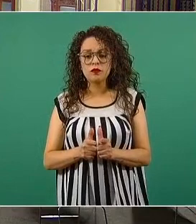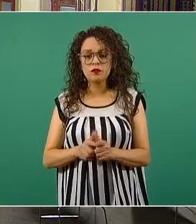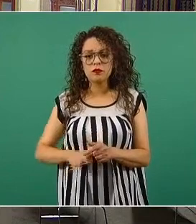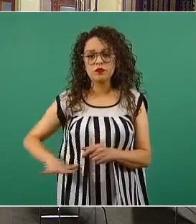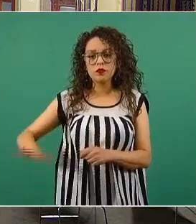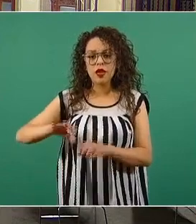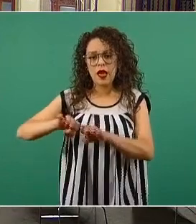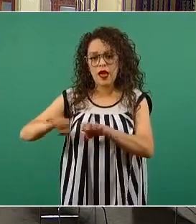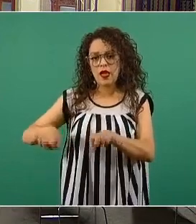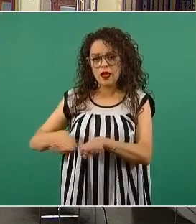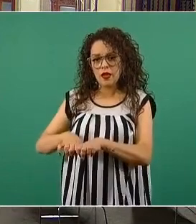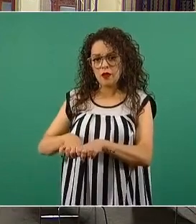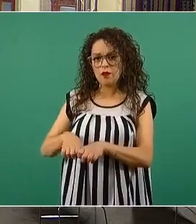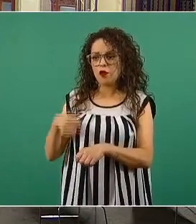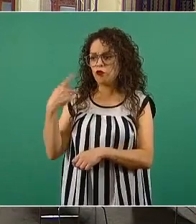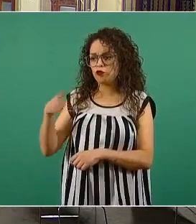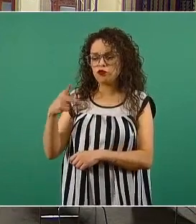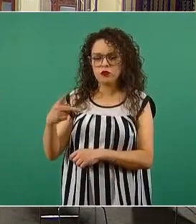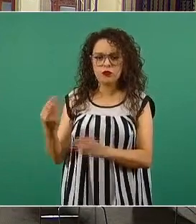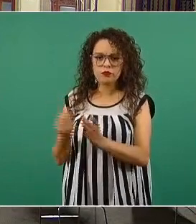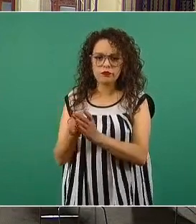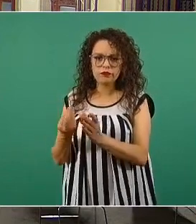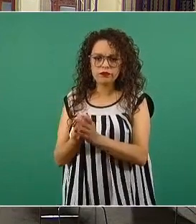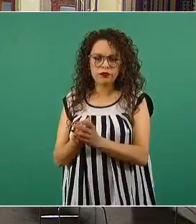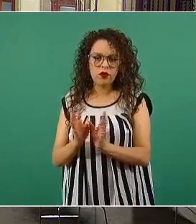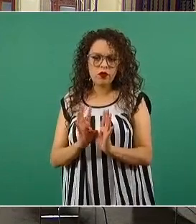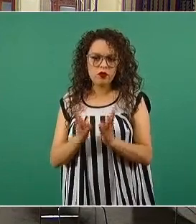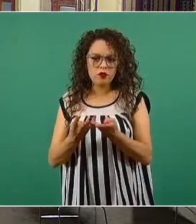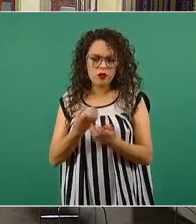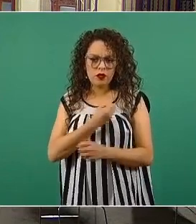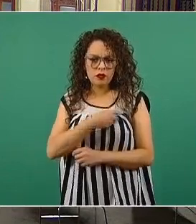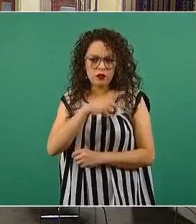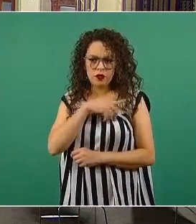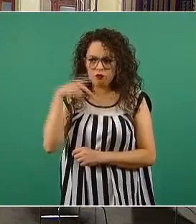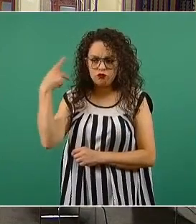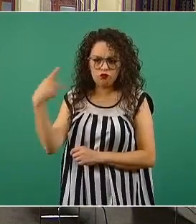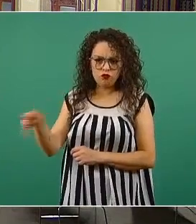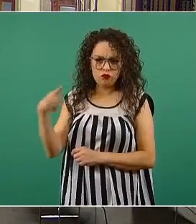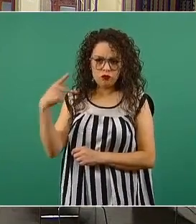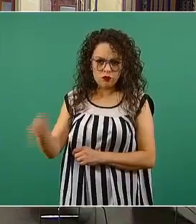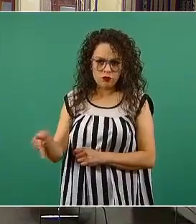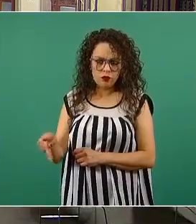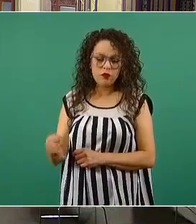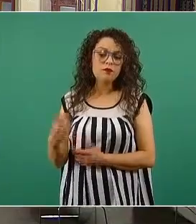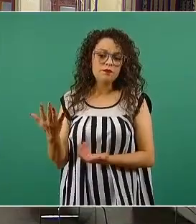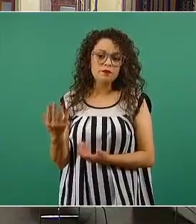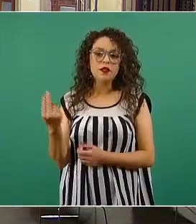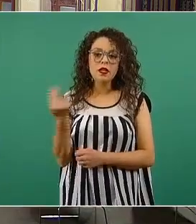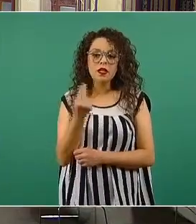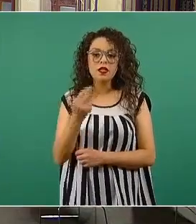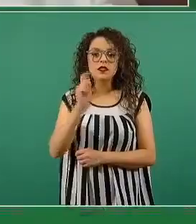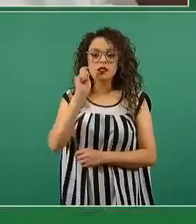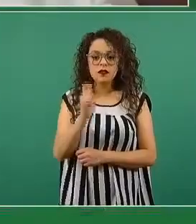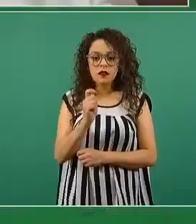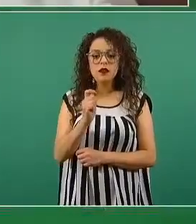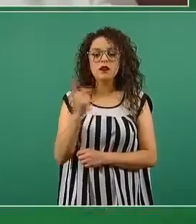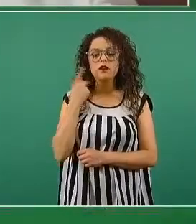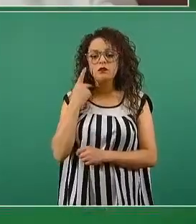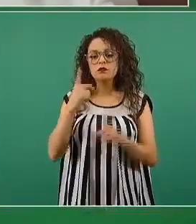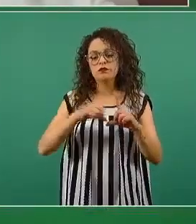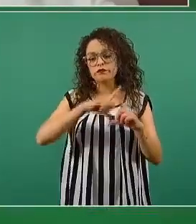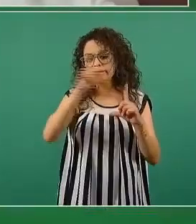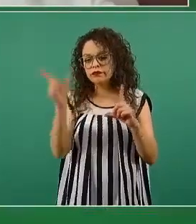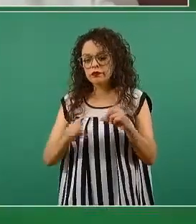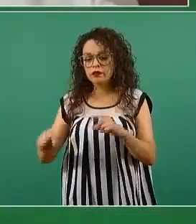el mismo Consejo de Salubridad General tiene. Realmente la necesidad de una política nacional farmacéutica